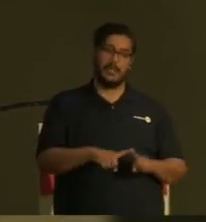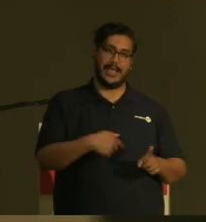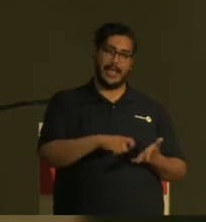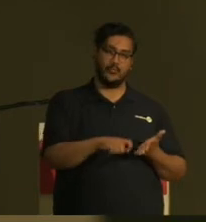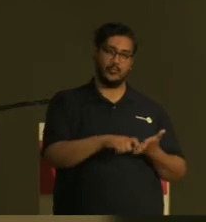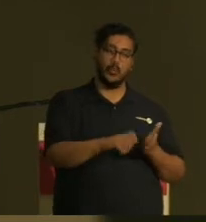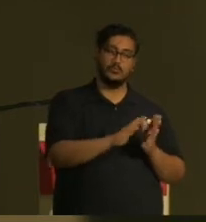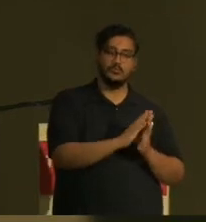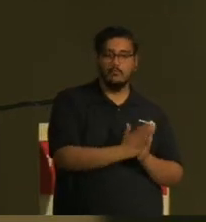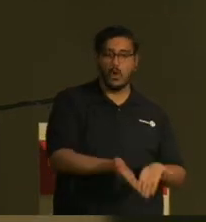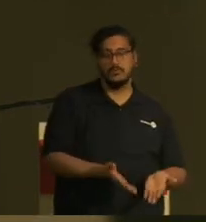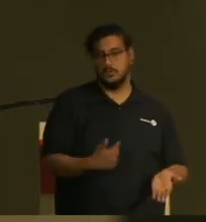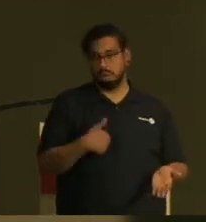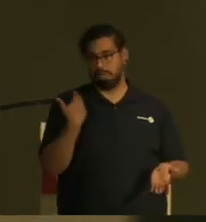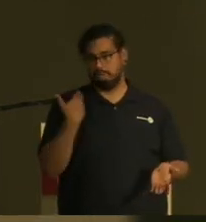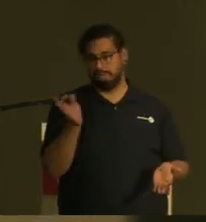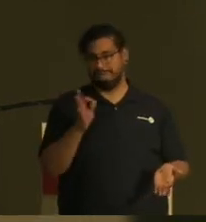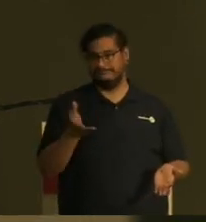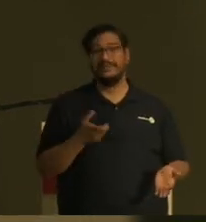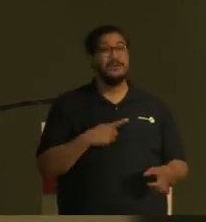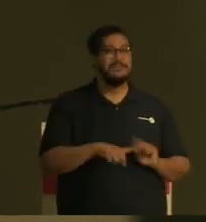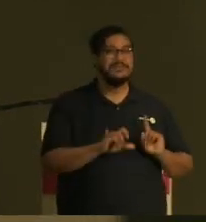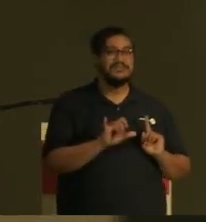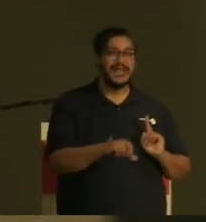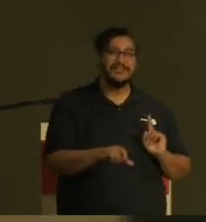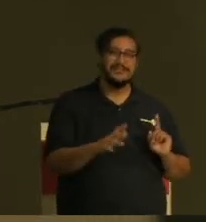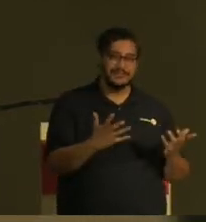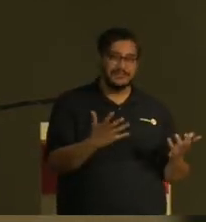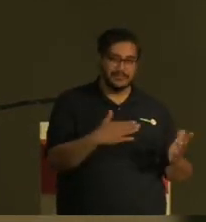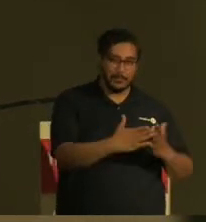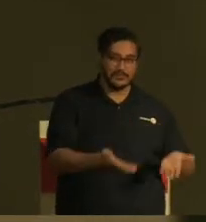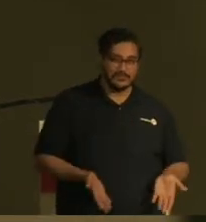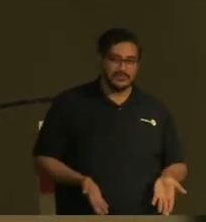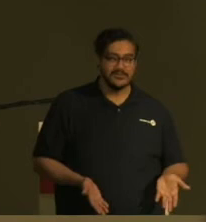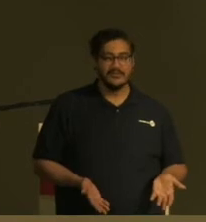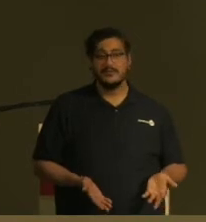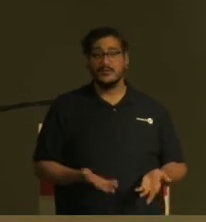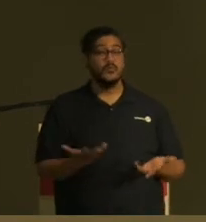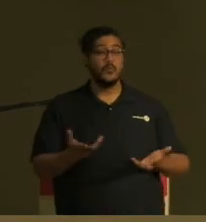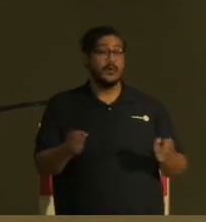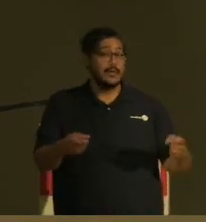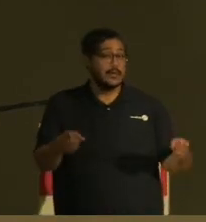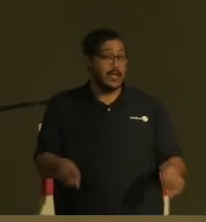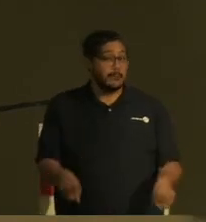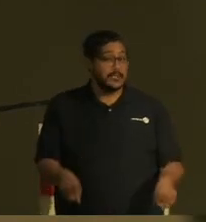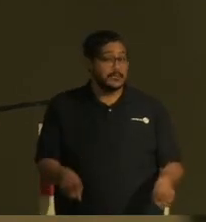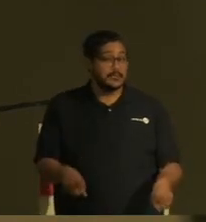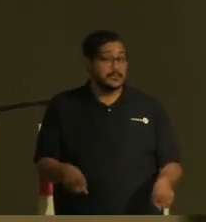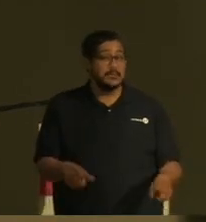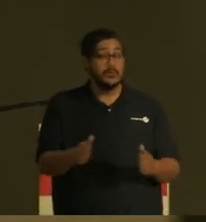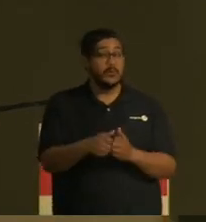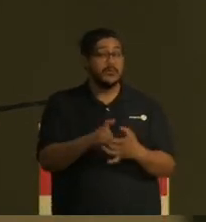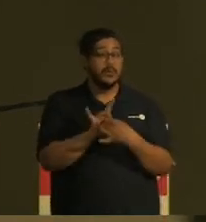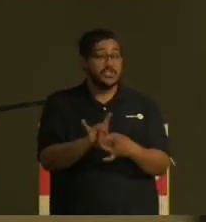y no, tampoco sé, ¿no? Pero ese es el pretexto, ese es el libro. ¿Qué puede suceder entre la